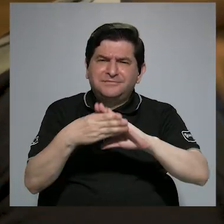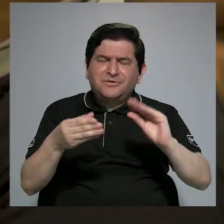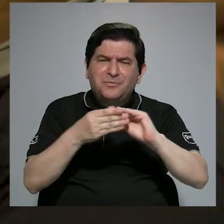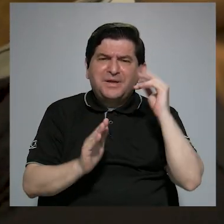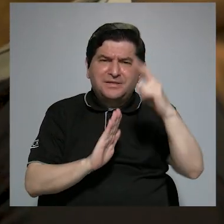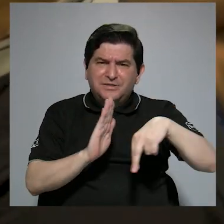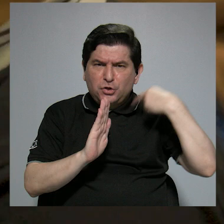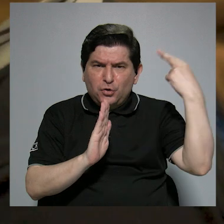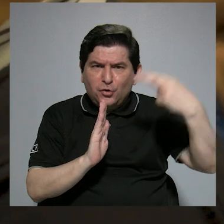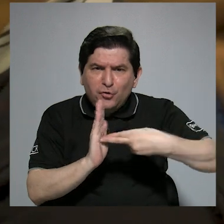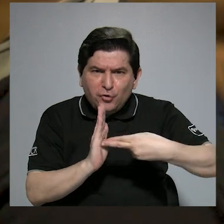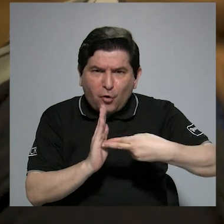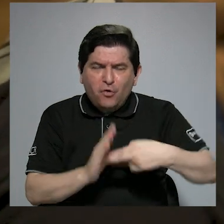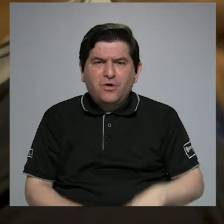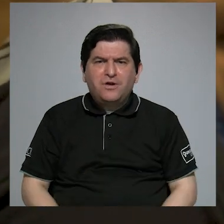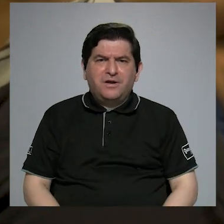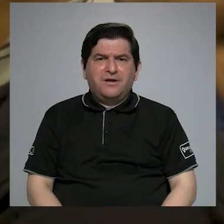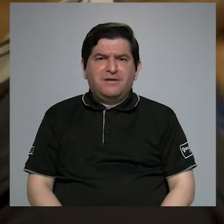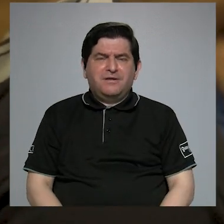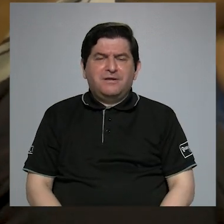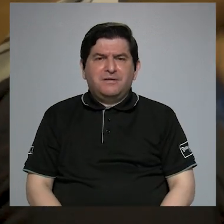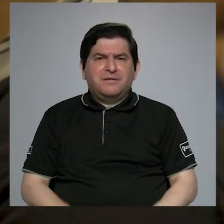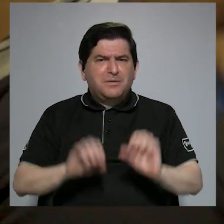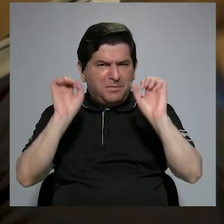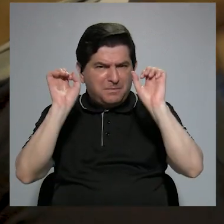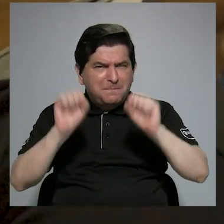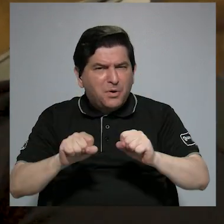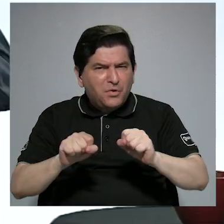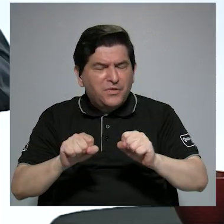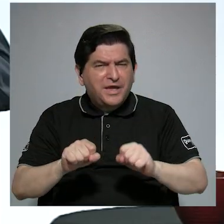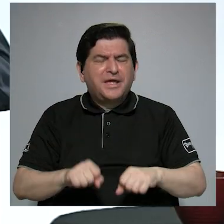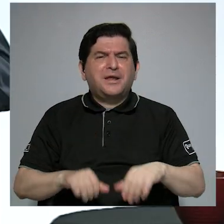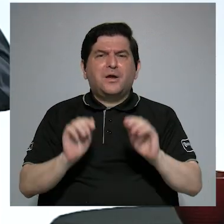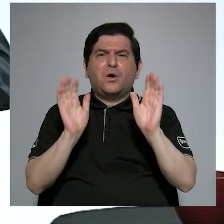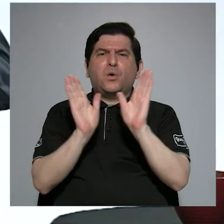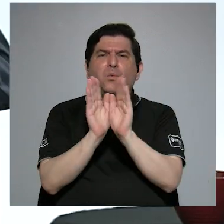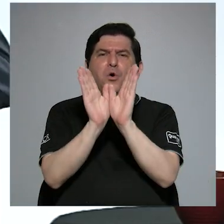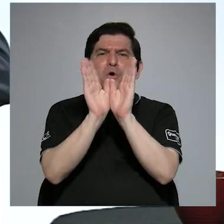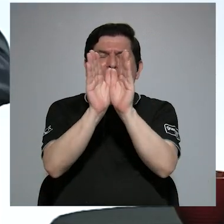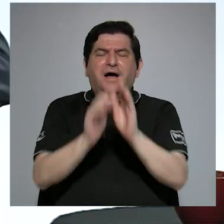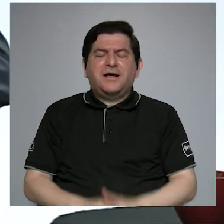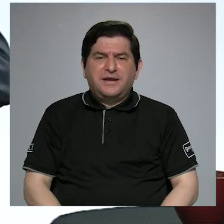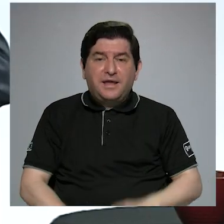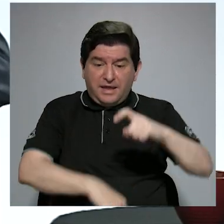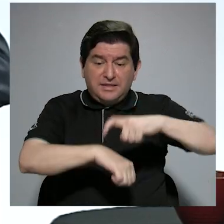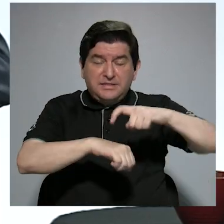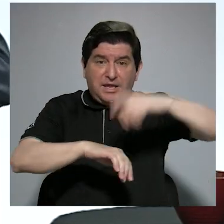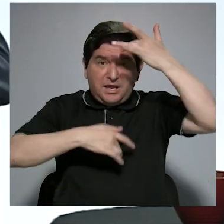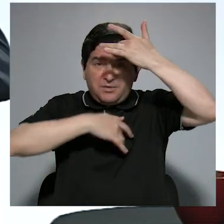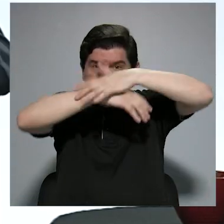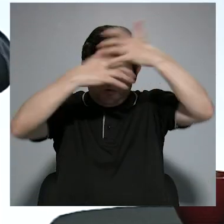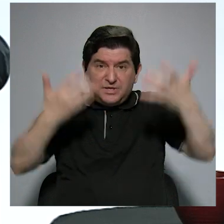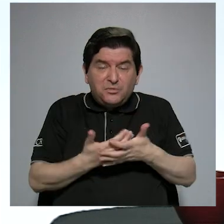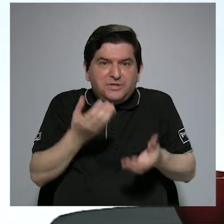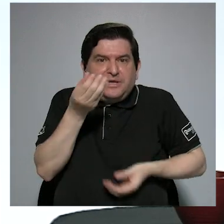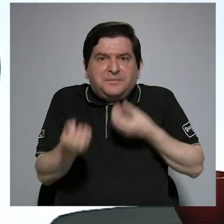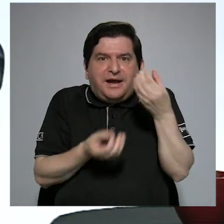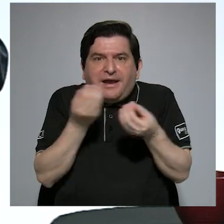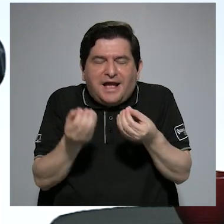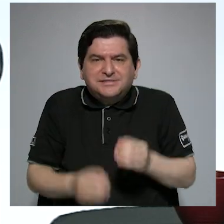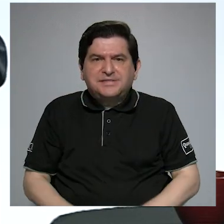mental. Coméntenos el papel que jugó Podemos Volar en la pandemia y cómo hicieron ustedes